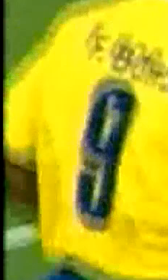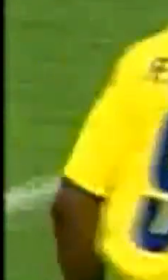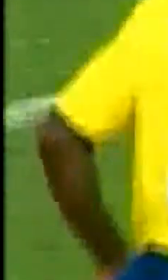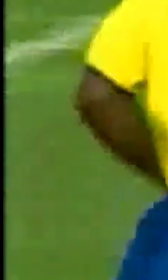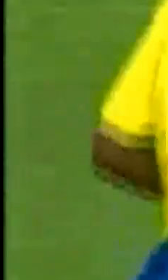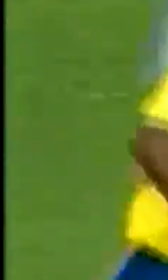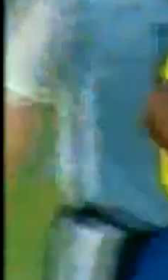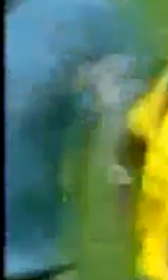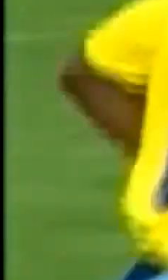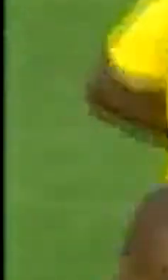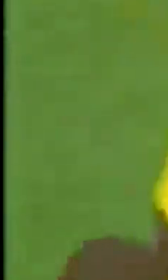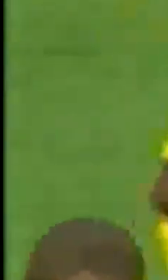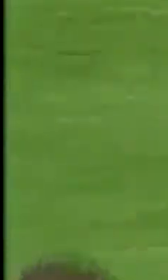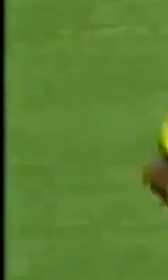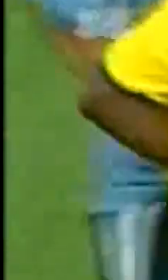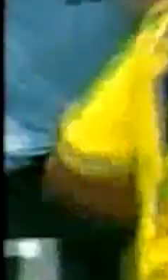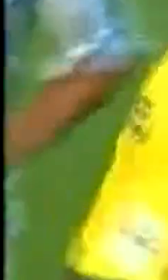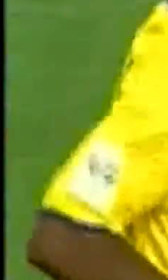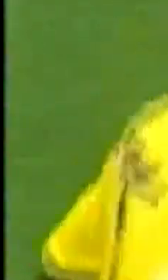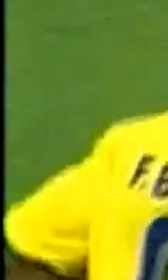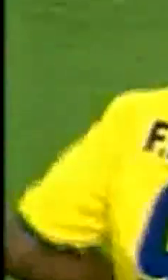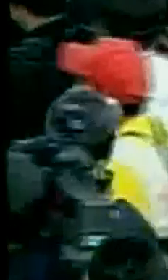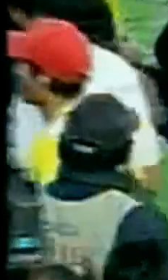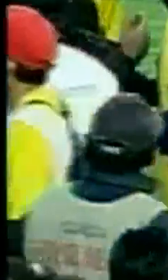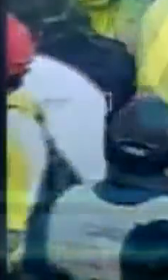los hinchas las horas previas. Ya venimos.